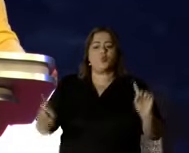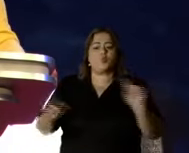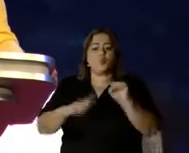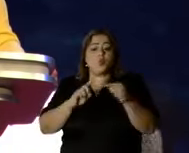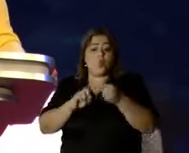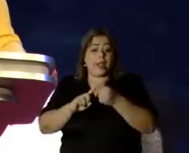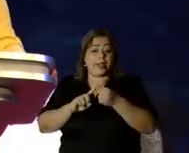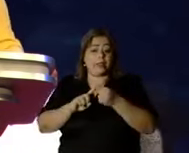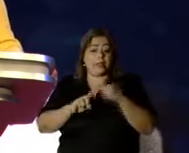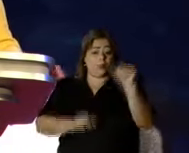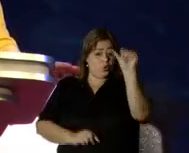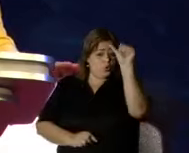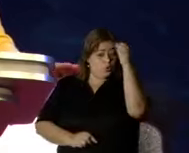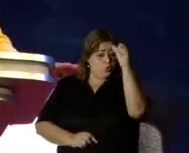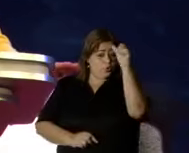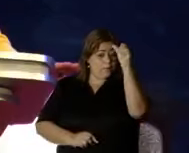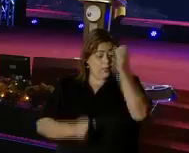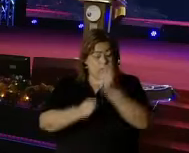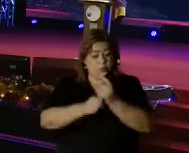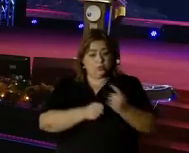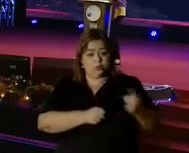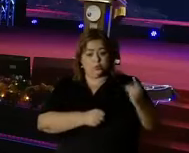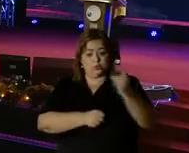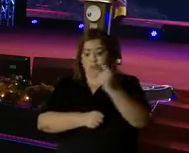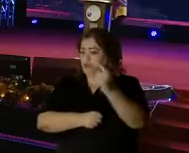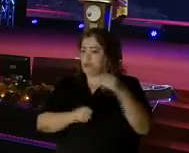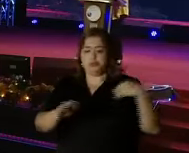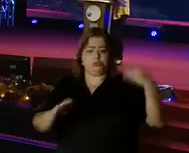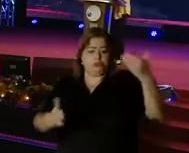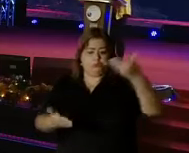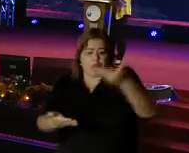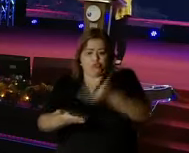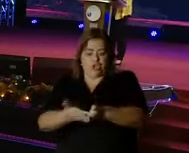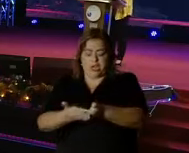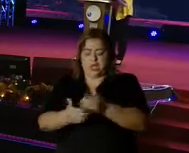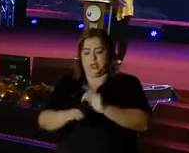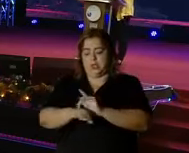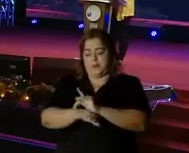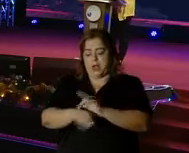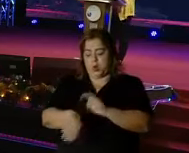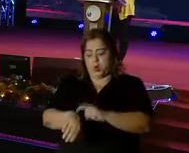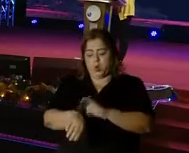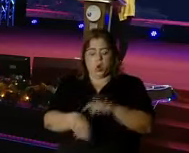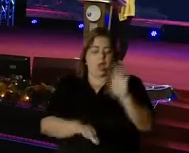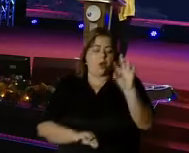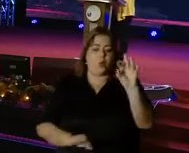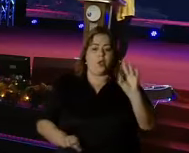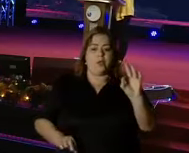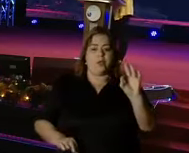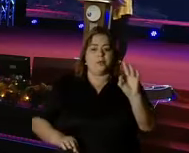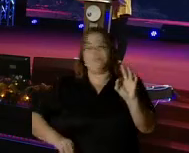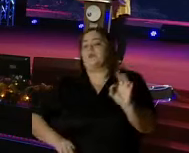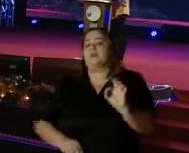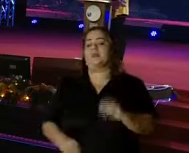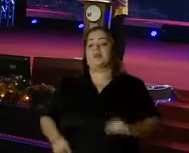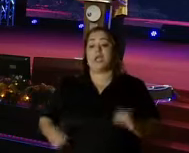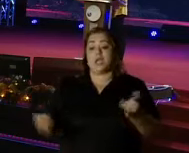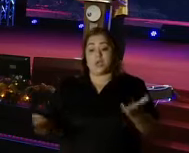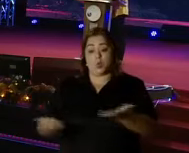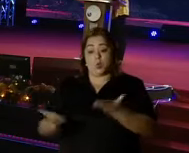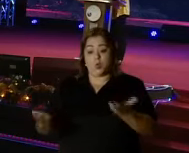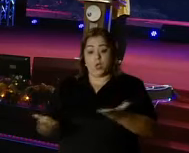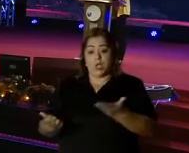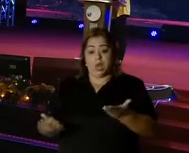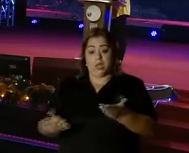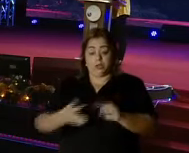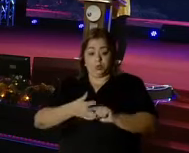este próximo domingo, coopere, no hay listas, es cuestión de llegar tempranito a las 9 y estar ahí. Y también aquí,